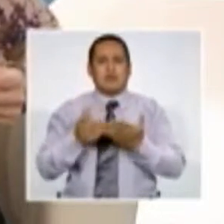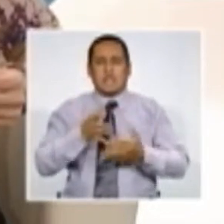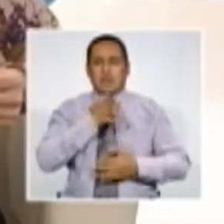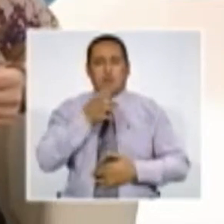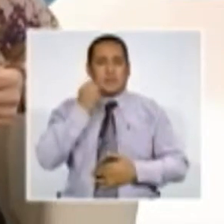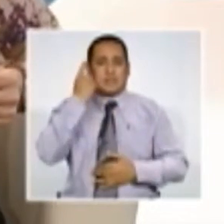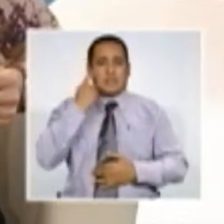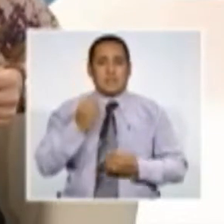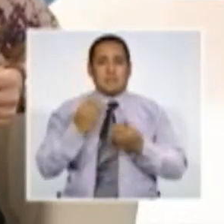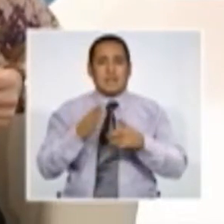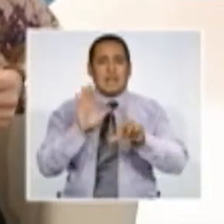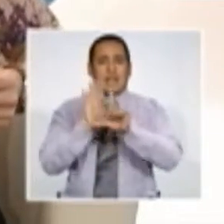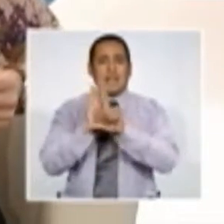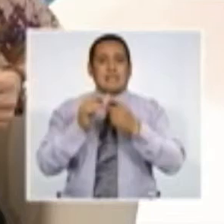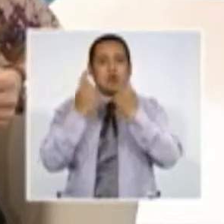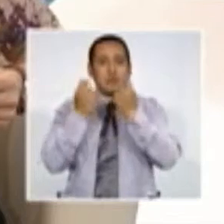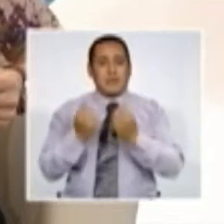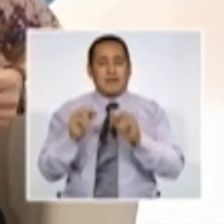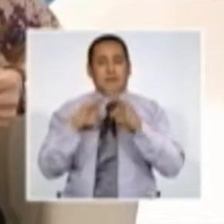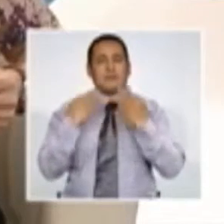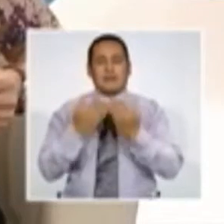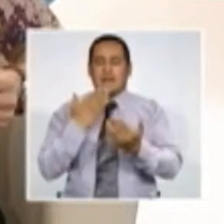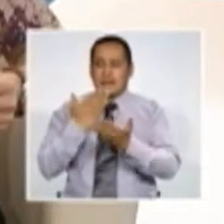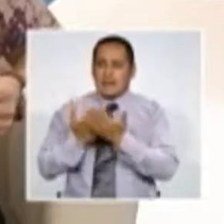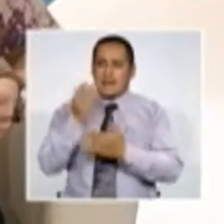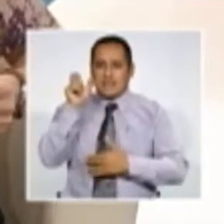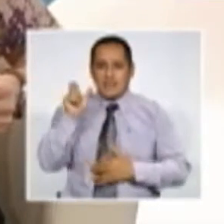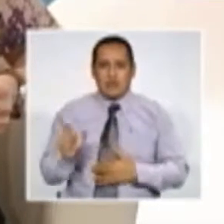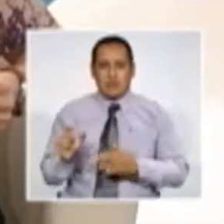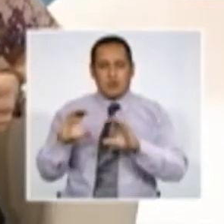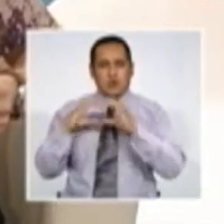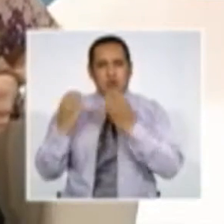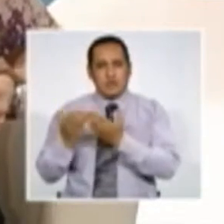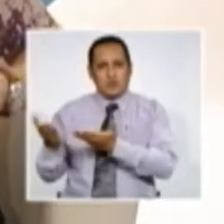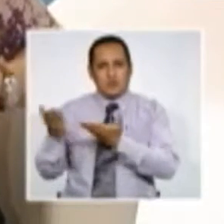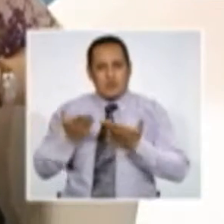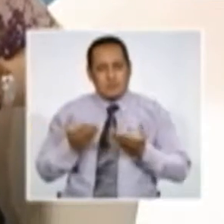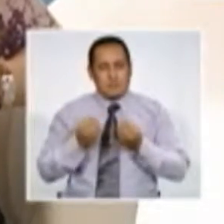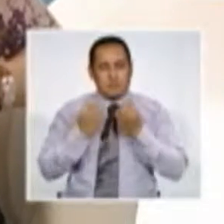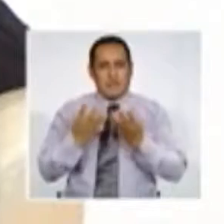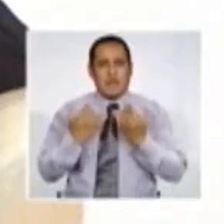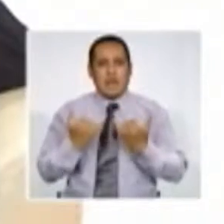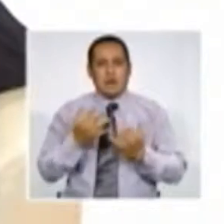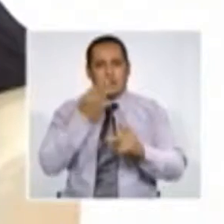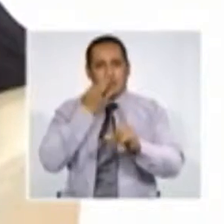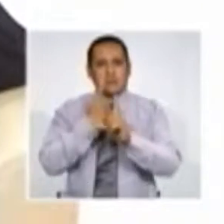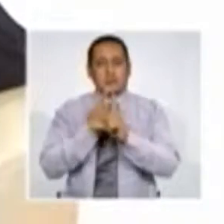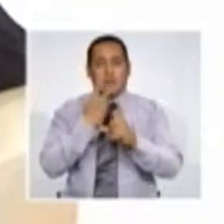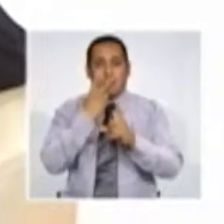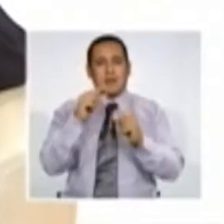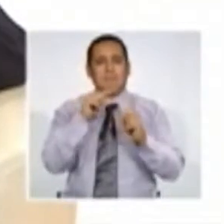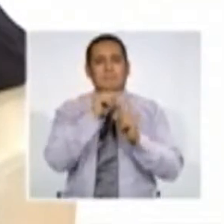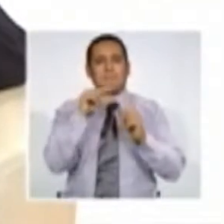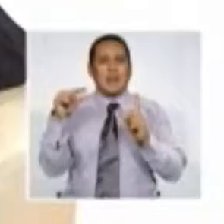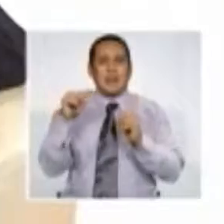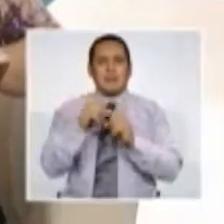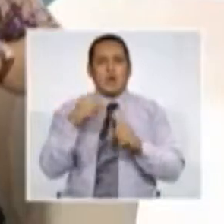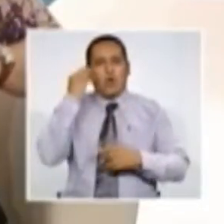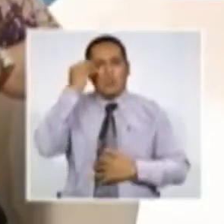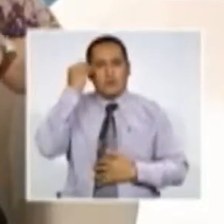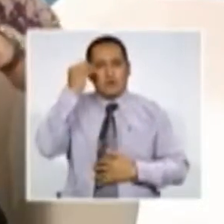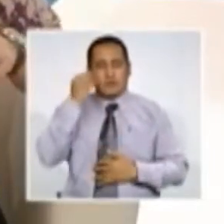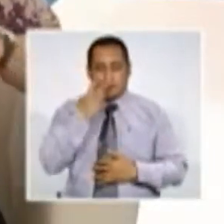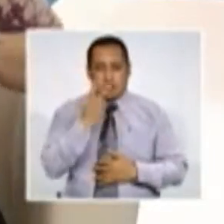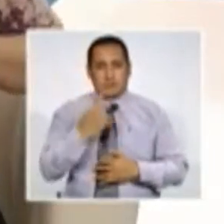que no entiende. Bueno, esta era la Ley de Economía Familiar. Agradecemos al congresista Jaime Delgado por haber estado con nosotros. Muchas gracias por su presencia. Nos vamos